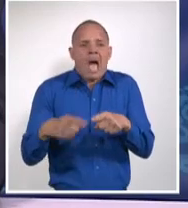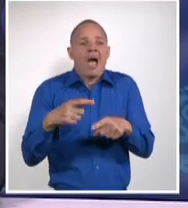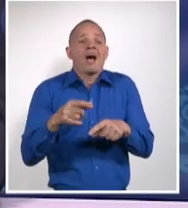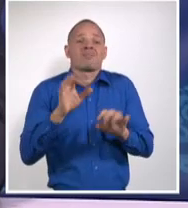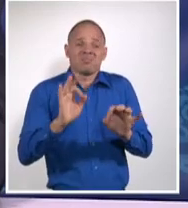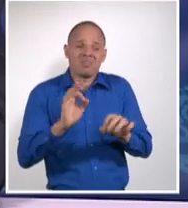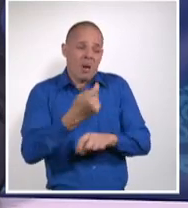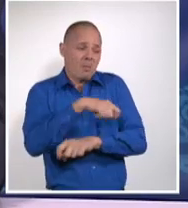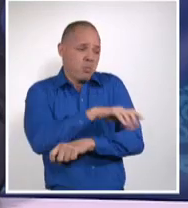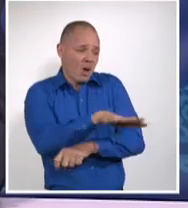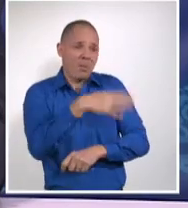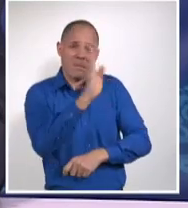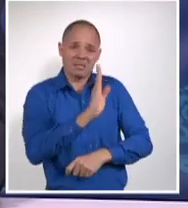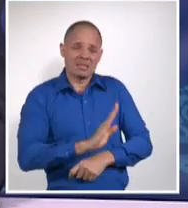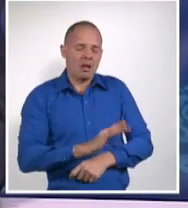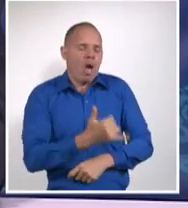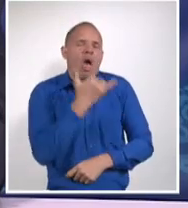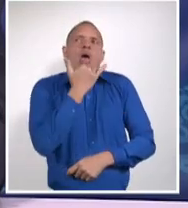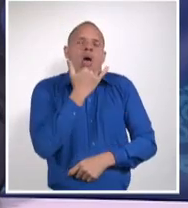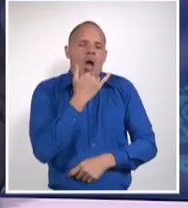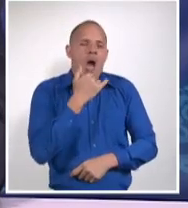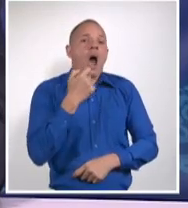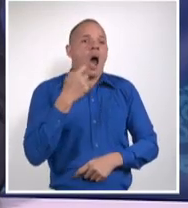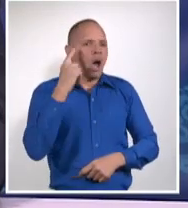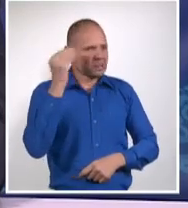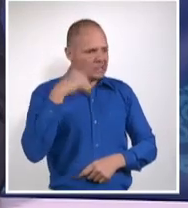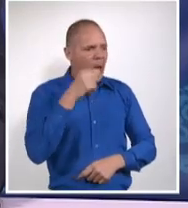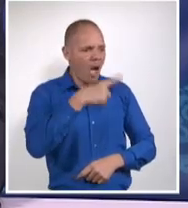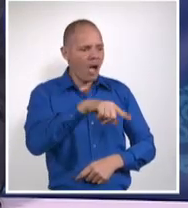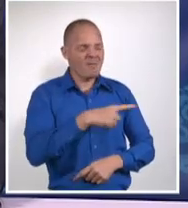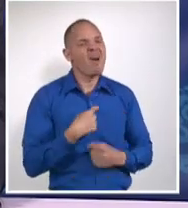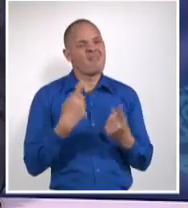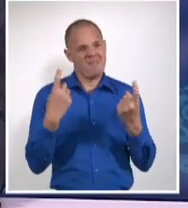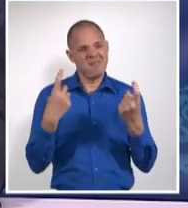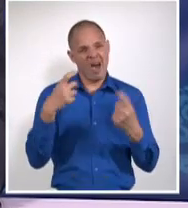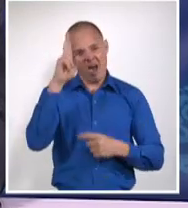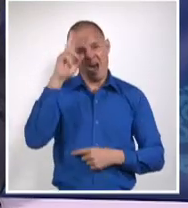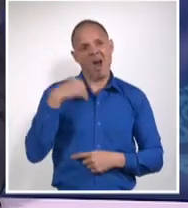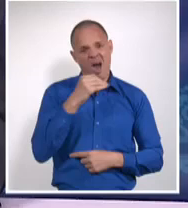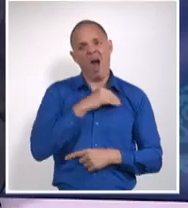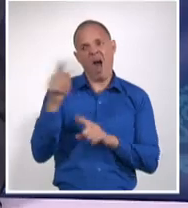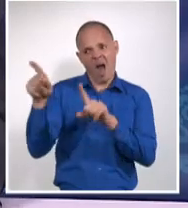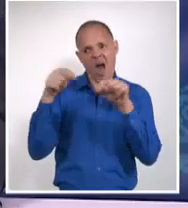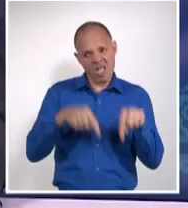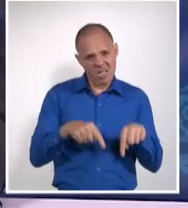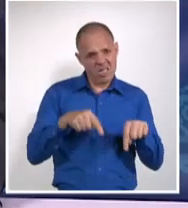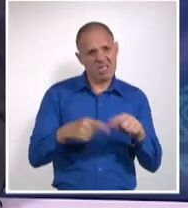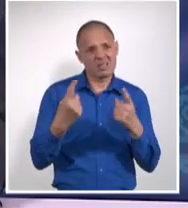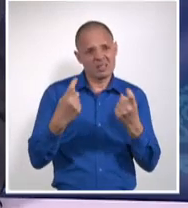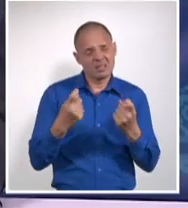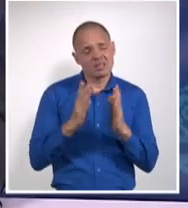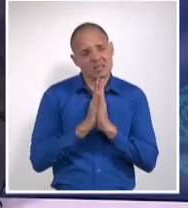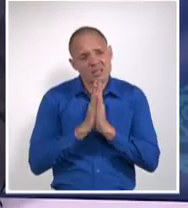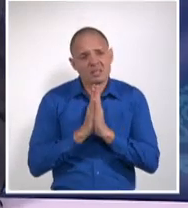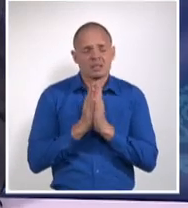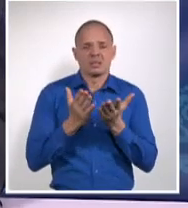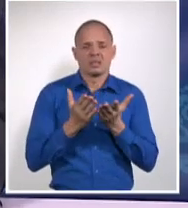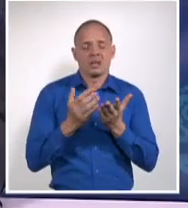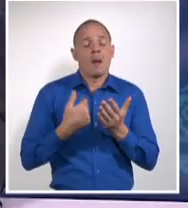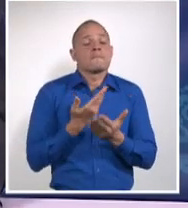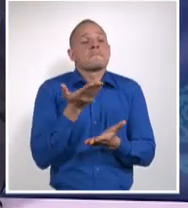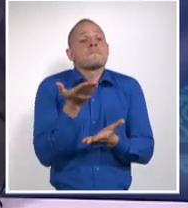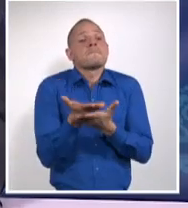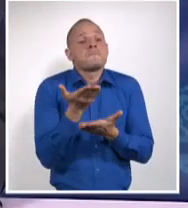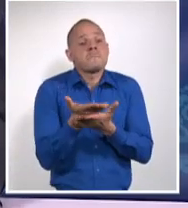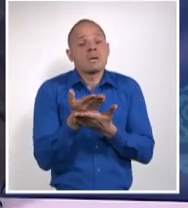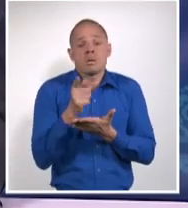tienen que reconocer la falta que nos hace el accionar de los compañeros médicos cubanos le pido querido compañero díaz